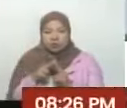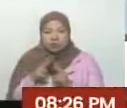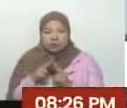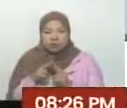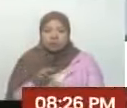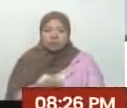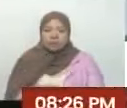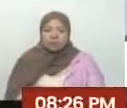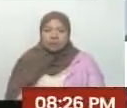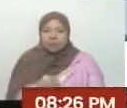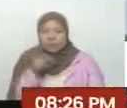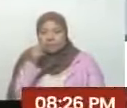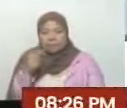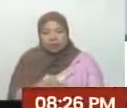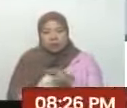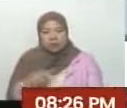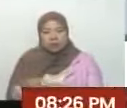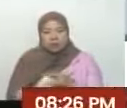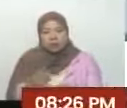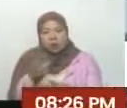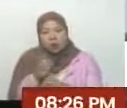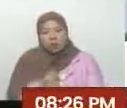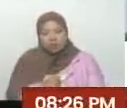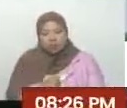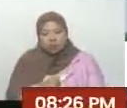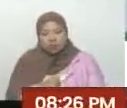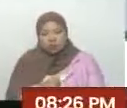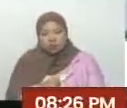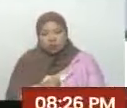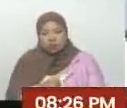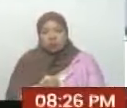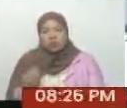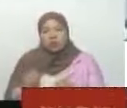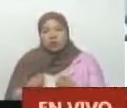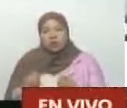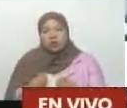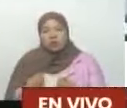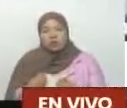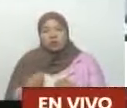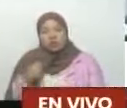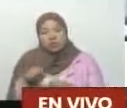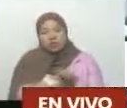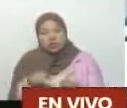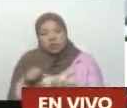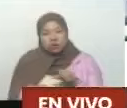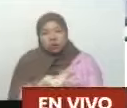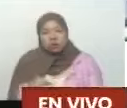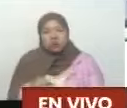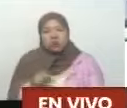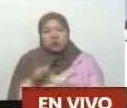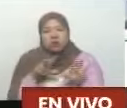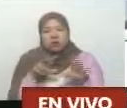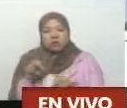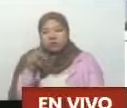sé que es un hombre revolucionario comprometido, que ha vivido completo el ciclo revolucionario de los 80,